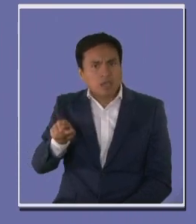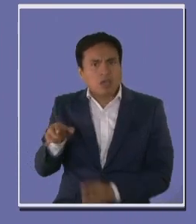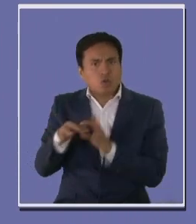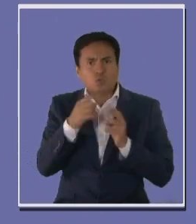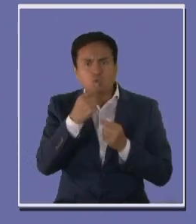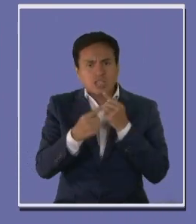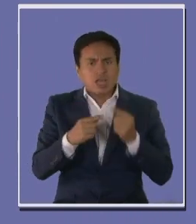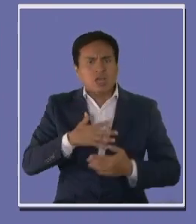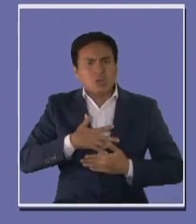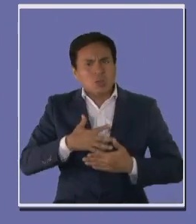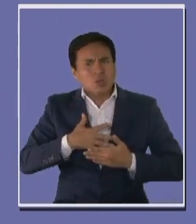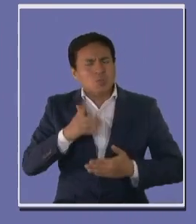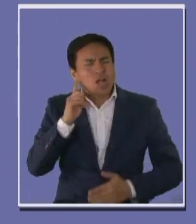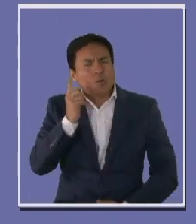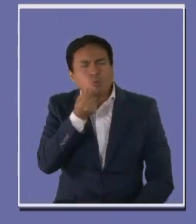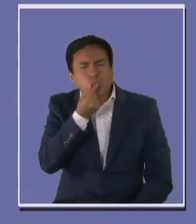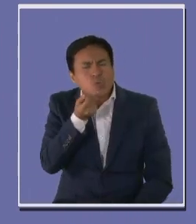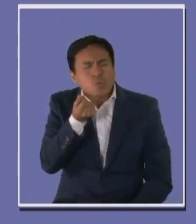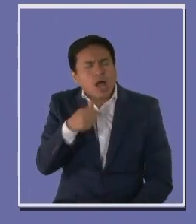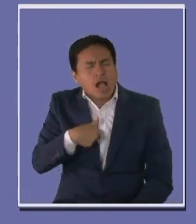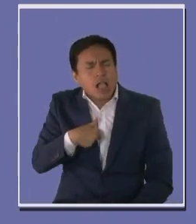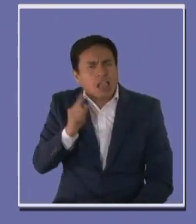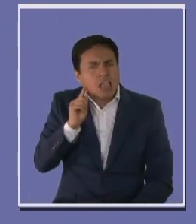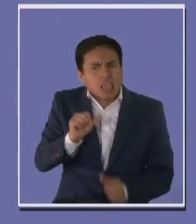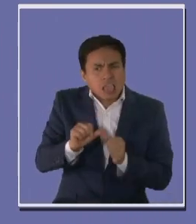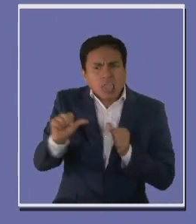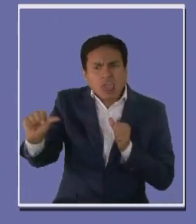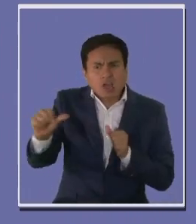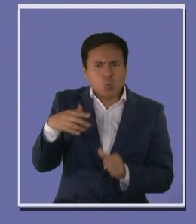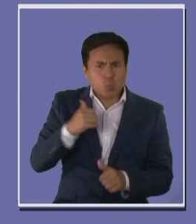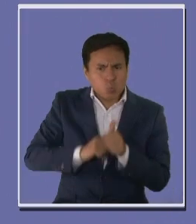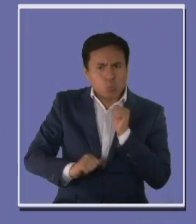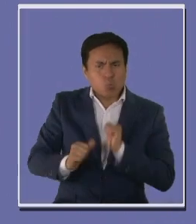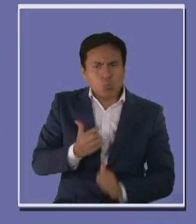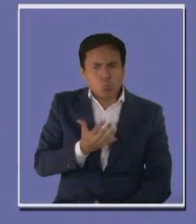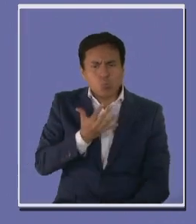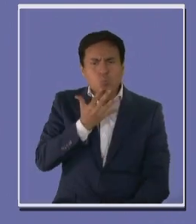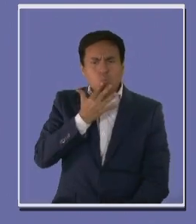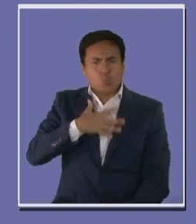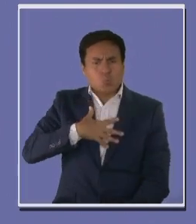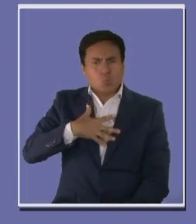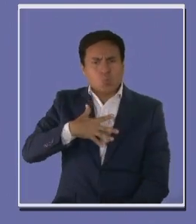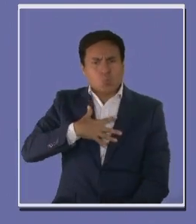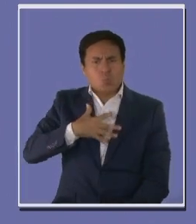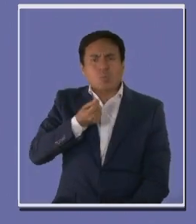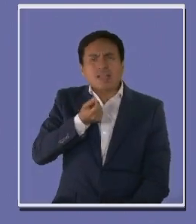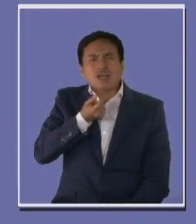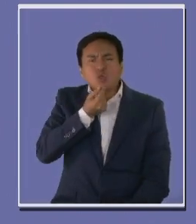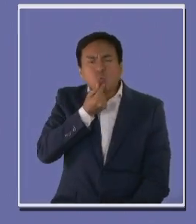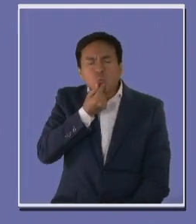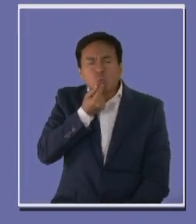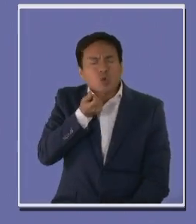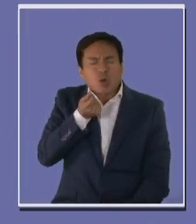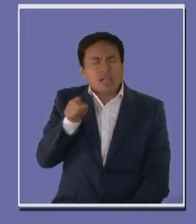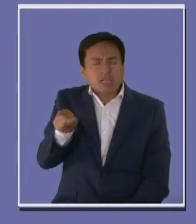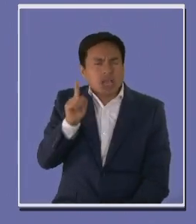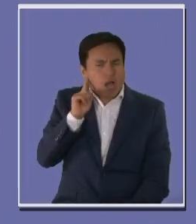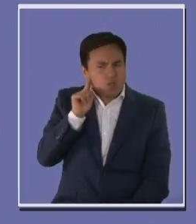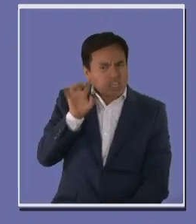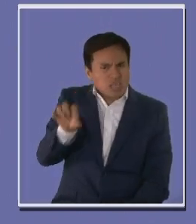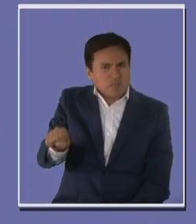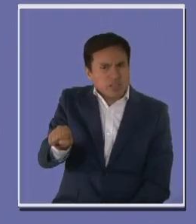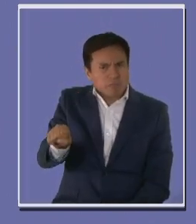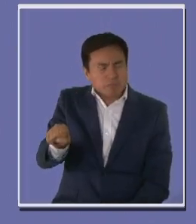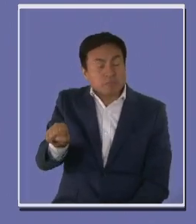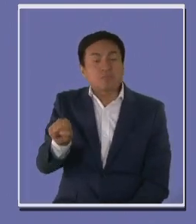dice le sirve al pechito se escucha a distancia Cómo cómo está silbando el pecho que es son los ruidos audibles